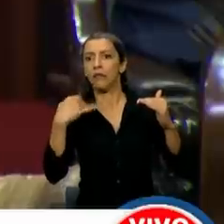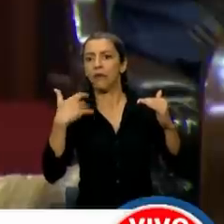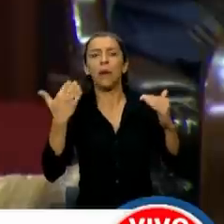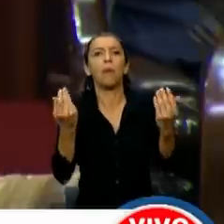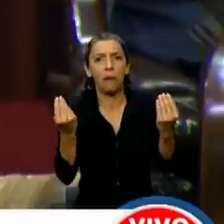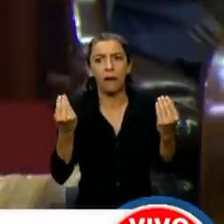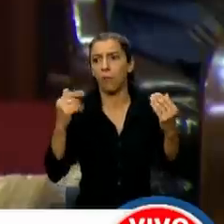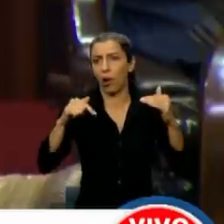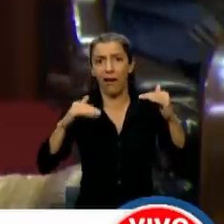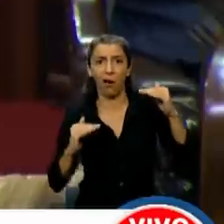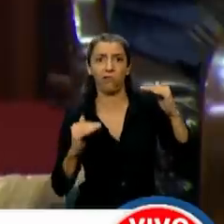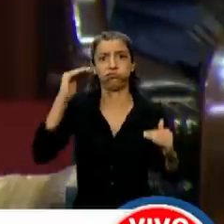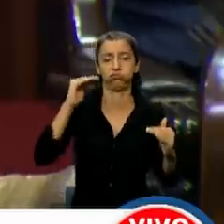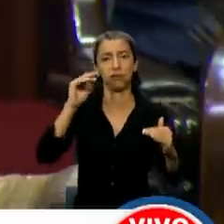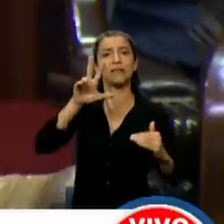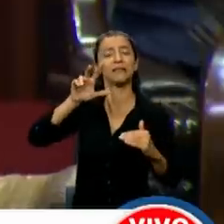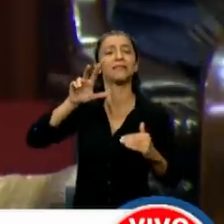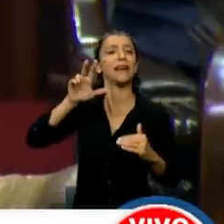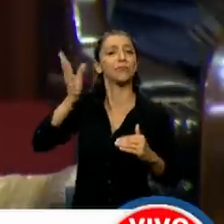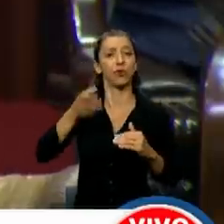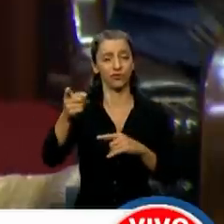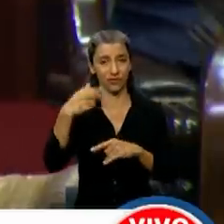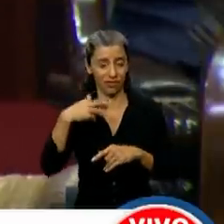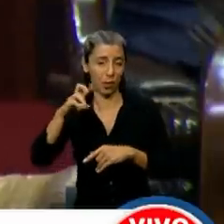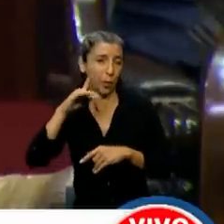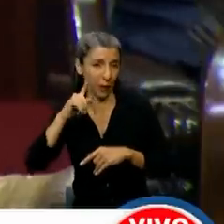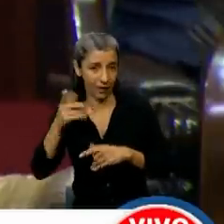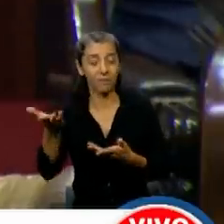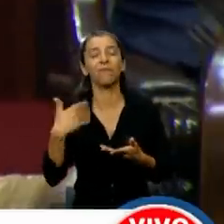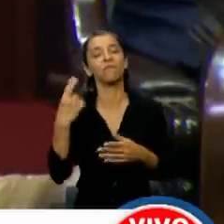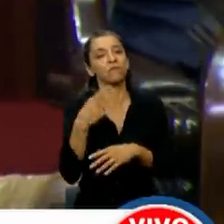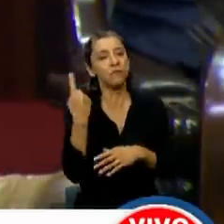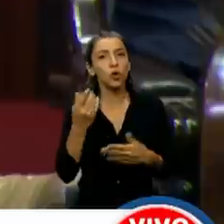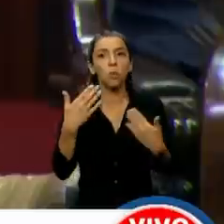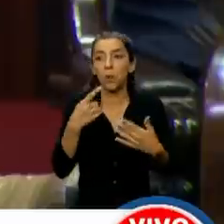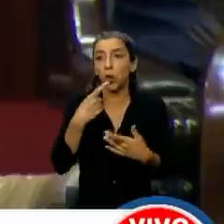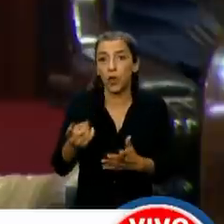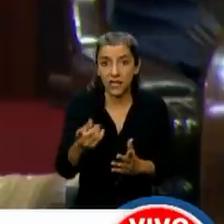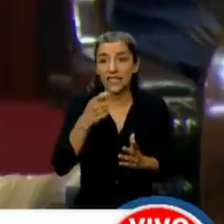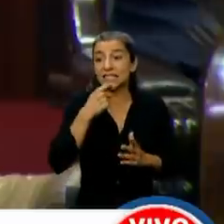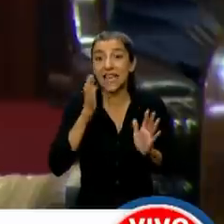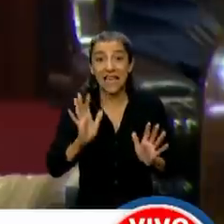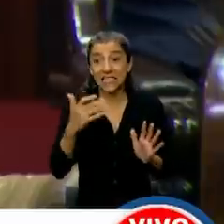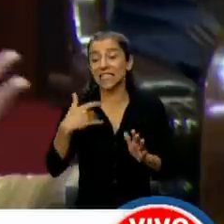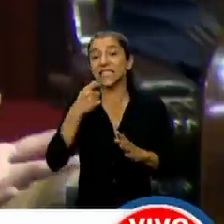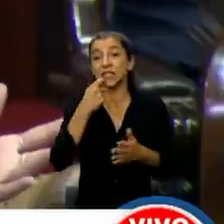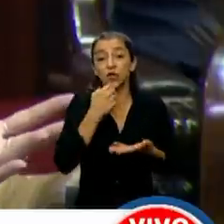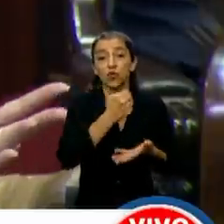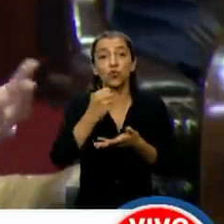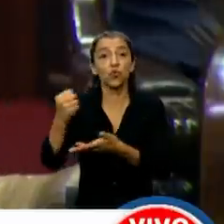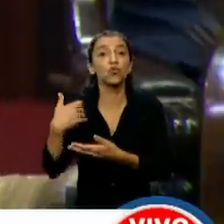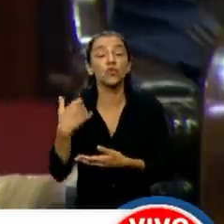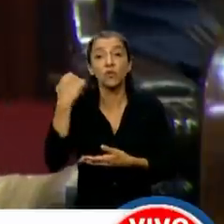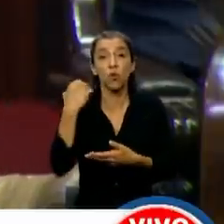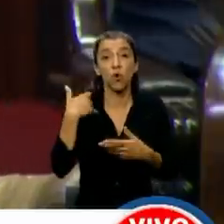económicos 3.1 puntos del pp y por lo tanto podemos afirmar que sin subsidios económicos no habría